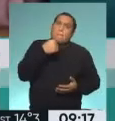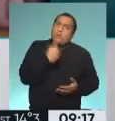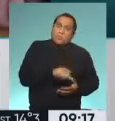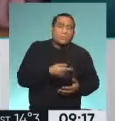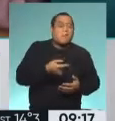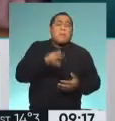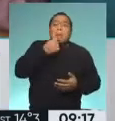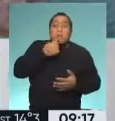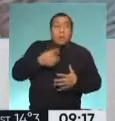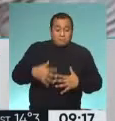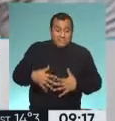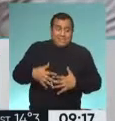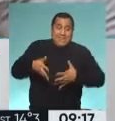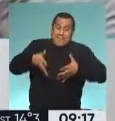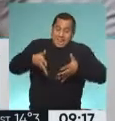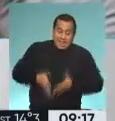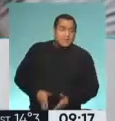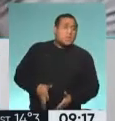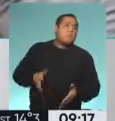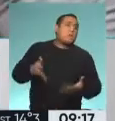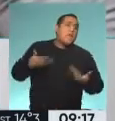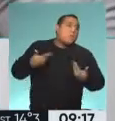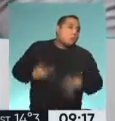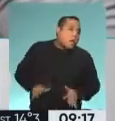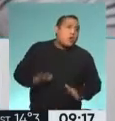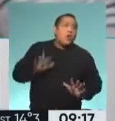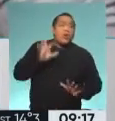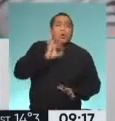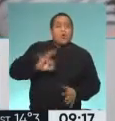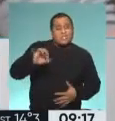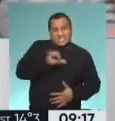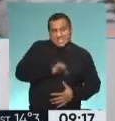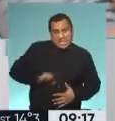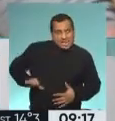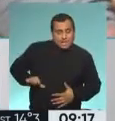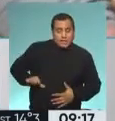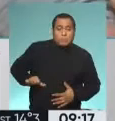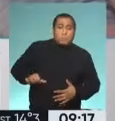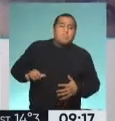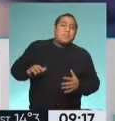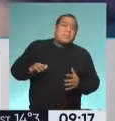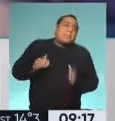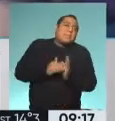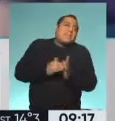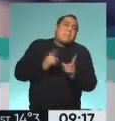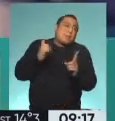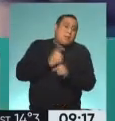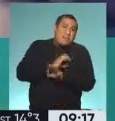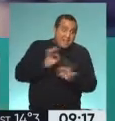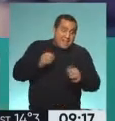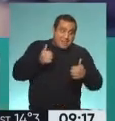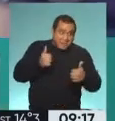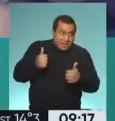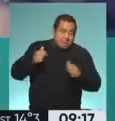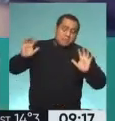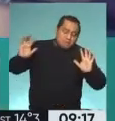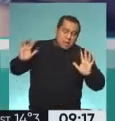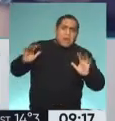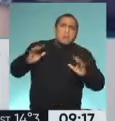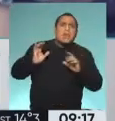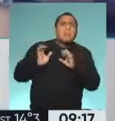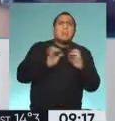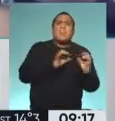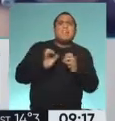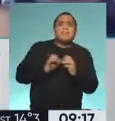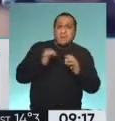nace el bebé, sea por parto natural o por cesárea, por supuesto, si no hay ningún inconveniente o complejidad, hay un debate muy grande respecto a si